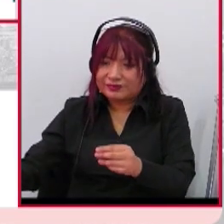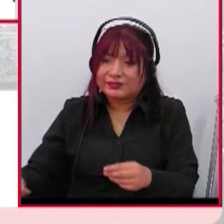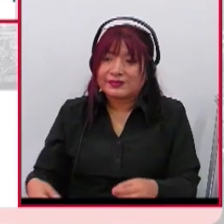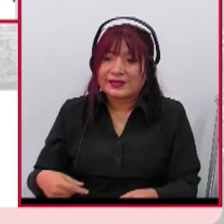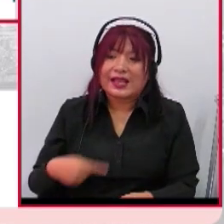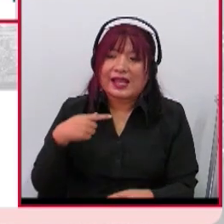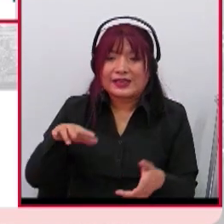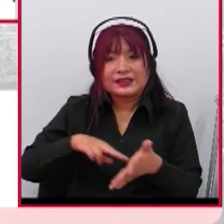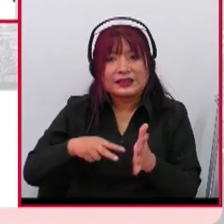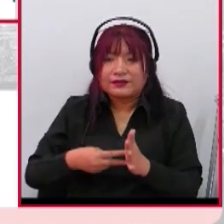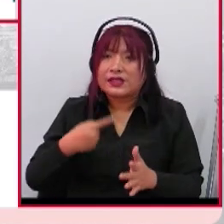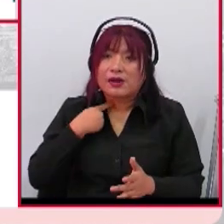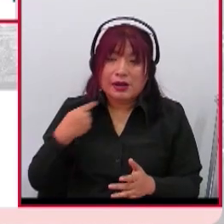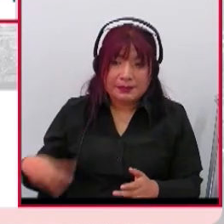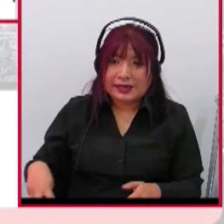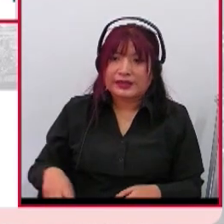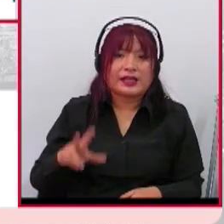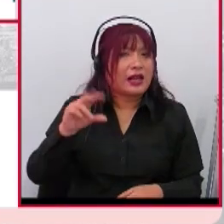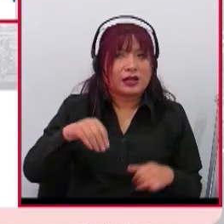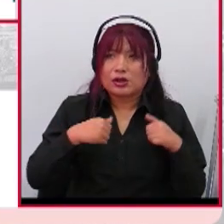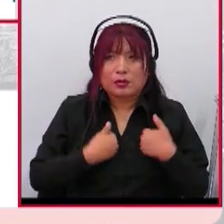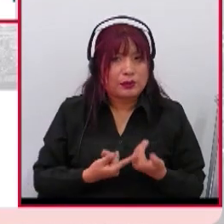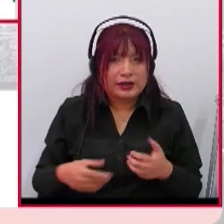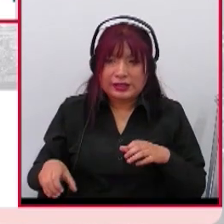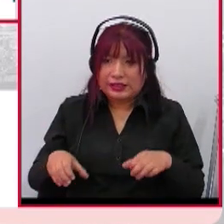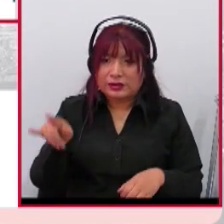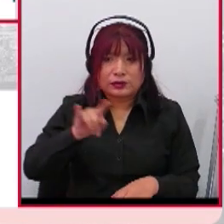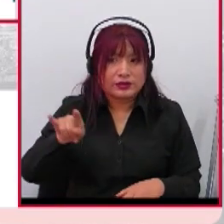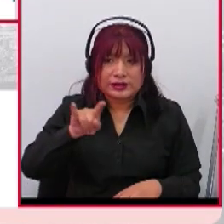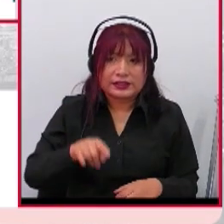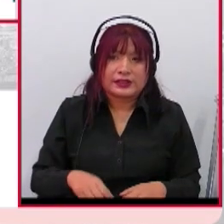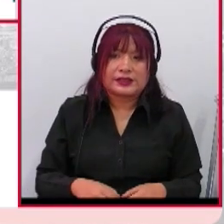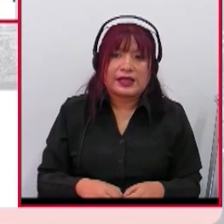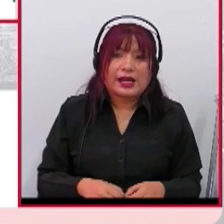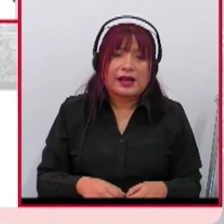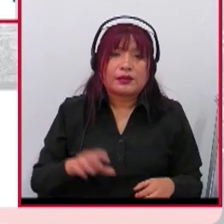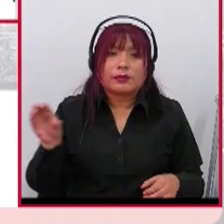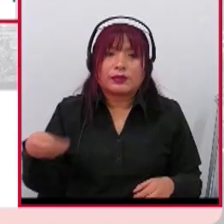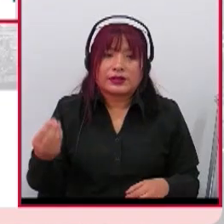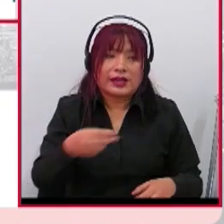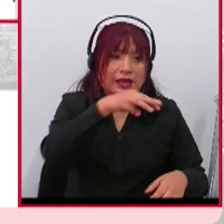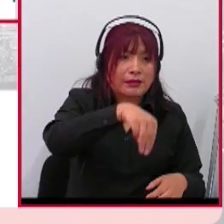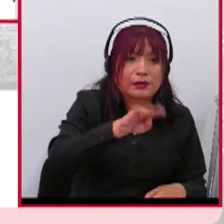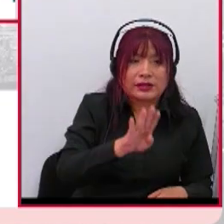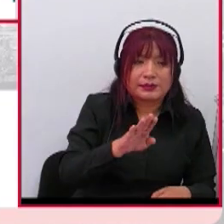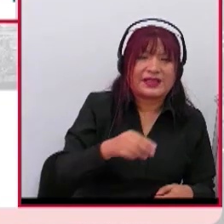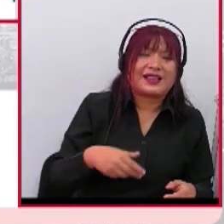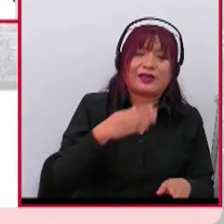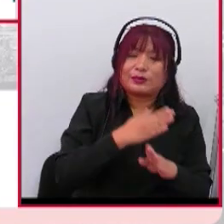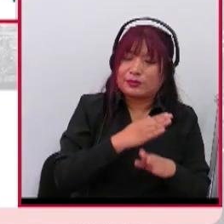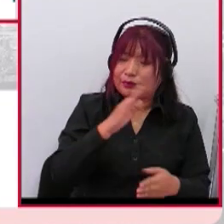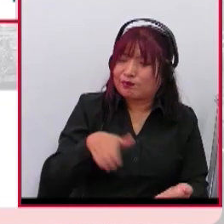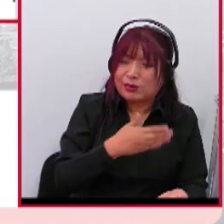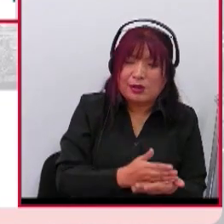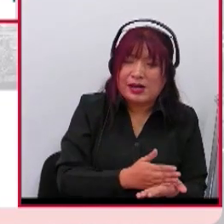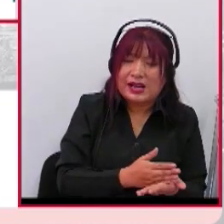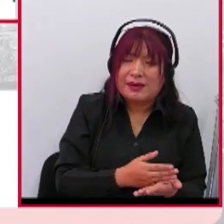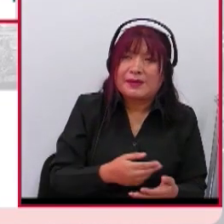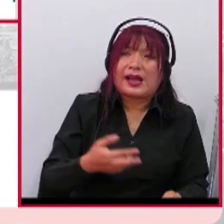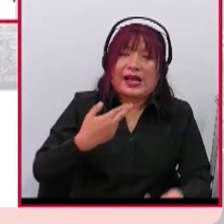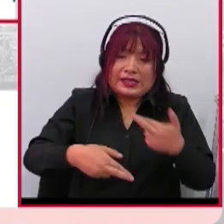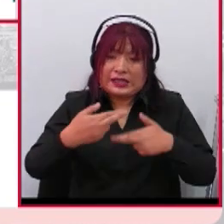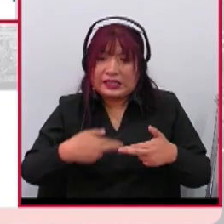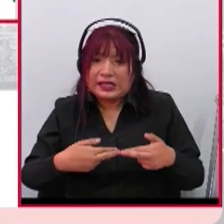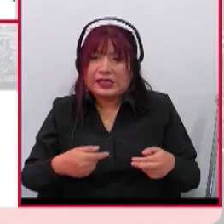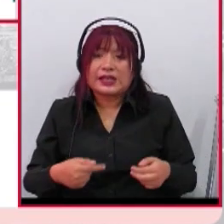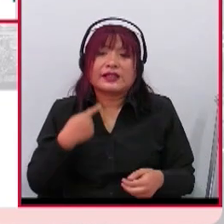metalurgia, no puedes optimizar porque cada vez evacúas la planta de molibdeno, cortas los reactivos, regresas a la planta, que estabilizas y empiezas a jugar y